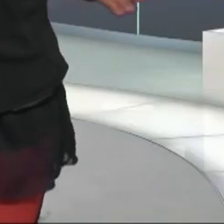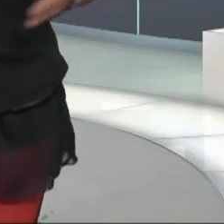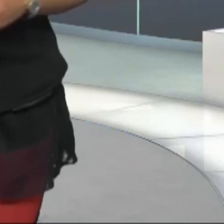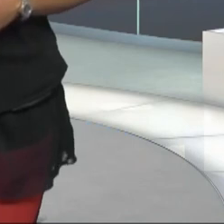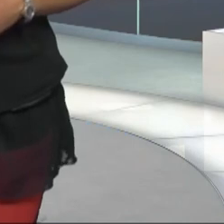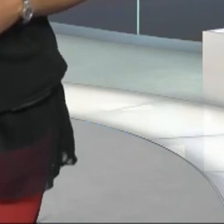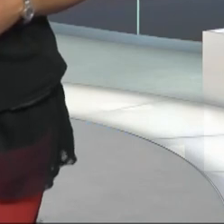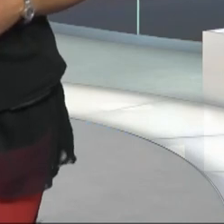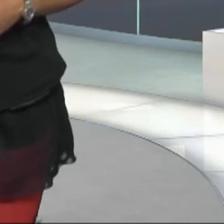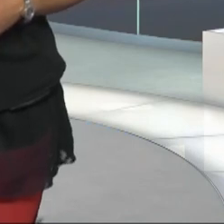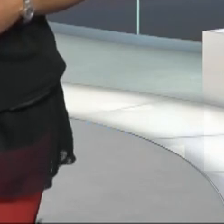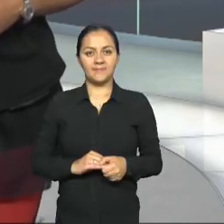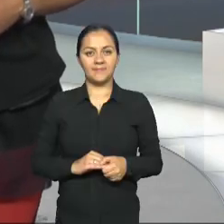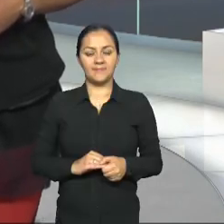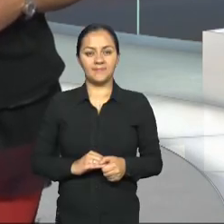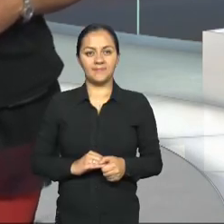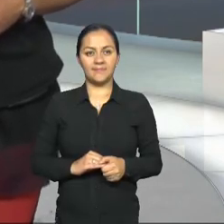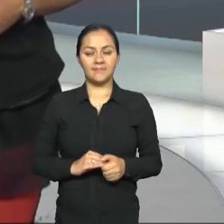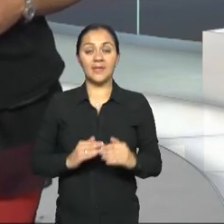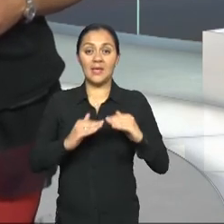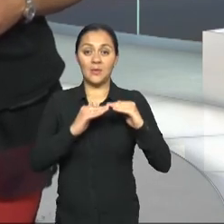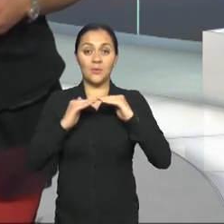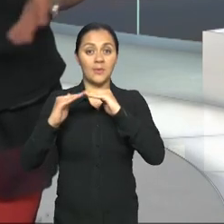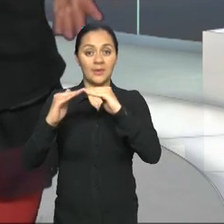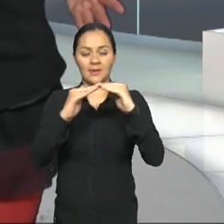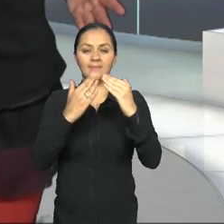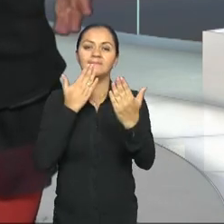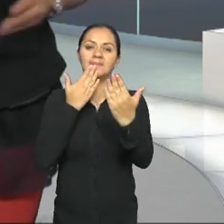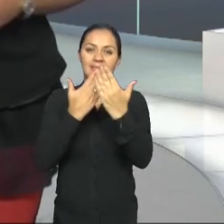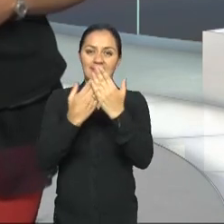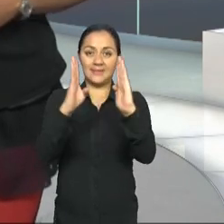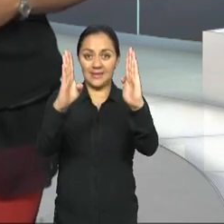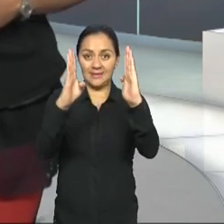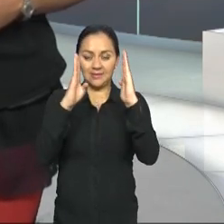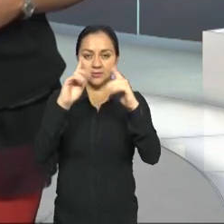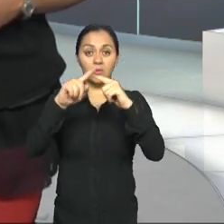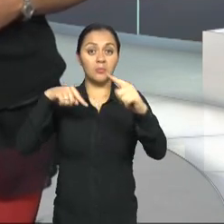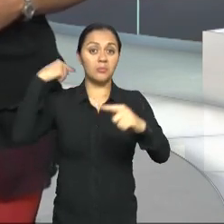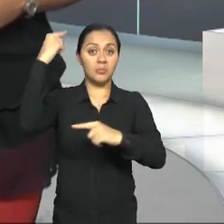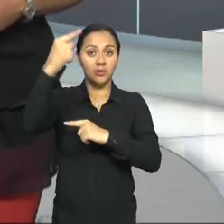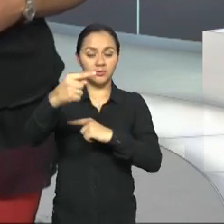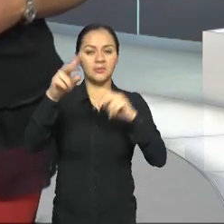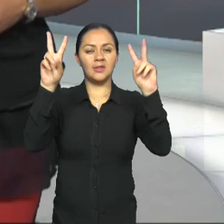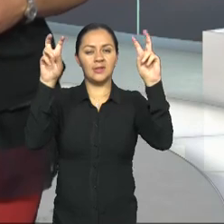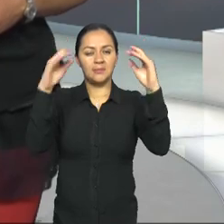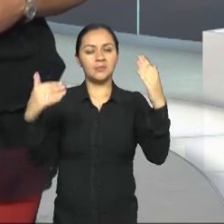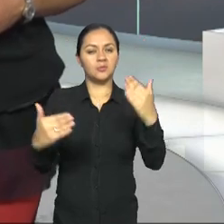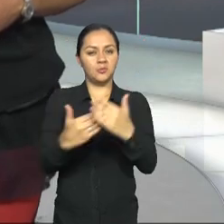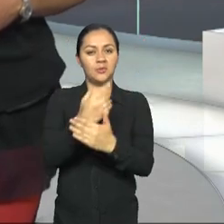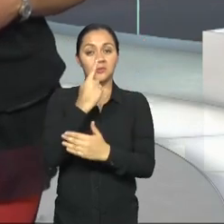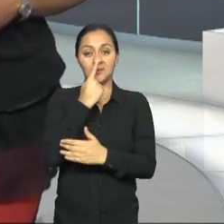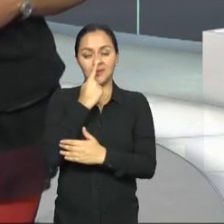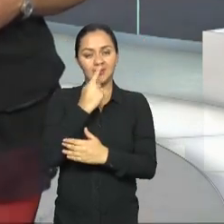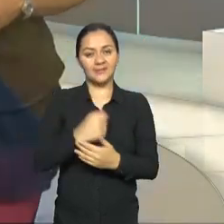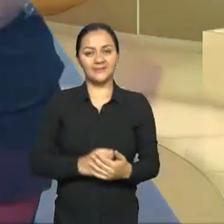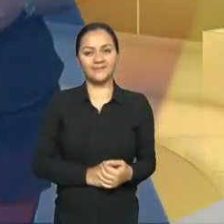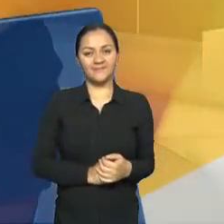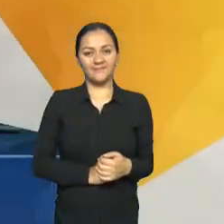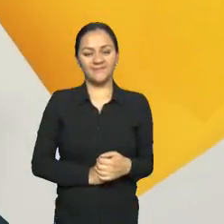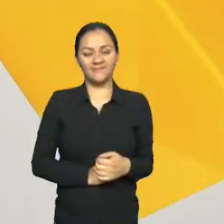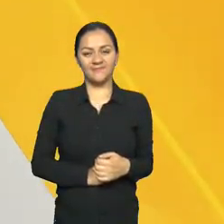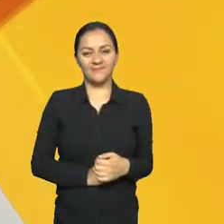Construyendo Igualdad les agradece por habernos acompañado una semana más. No se pierdan el próximo programa donde tendremos nuevos temas de su interés.